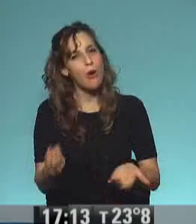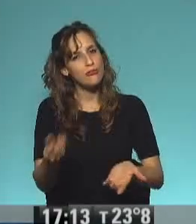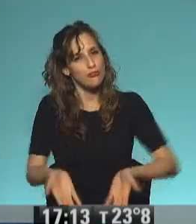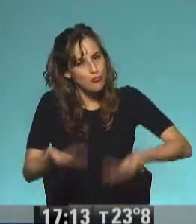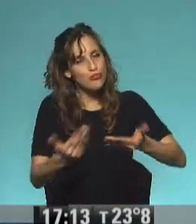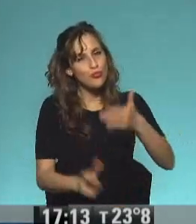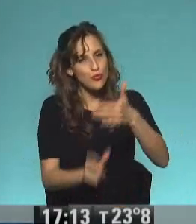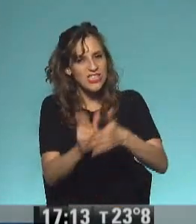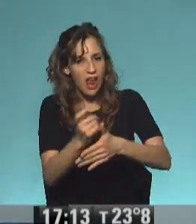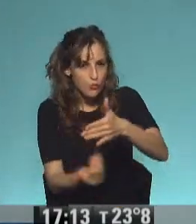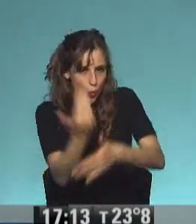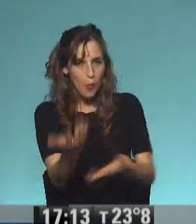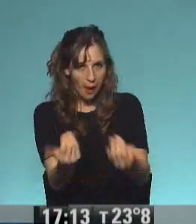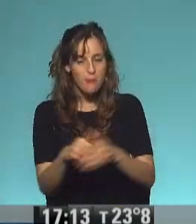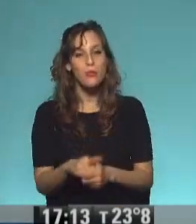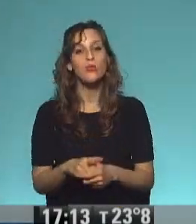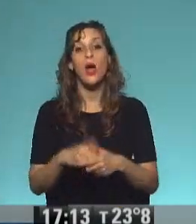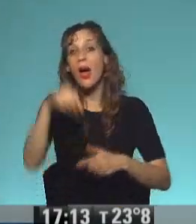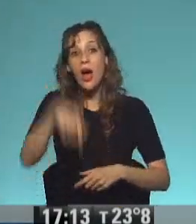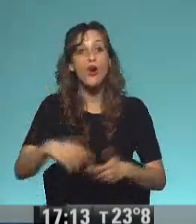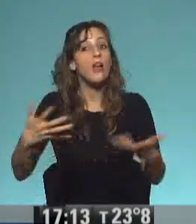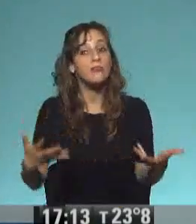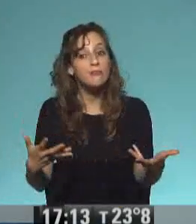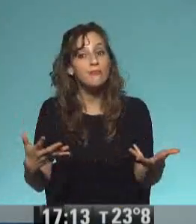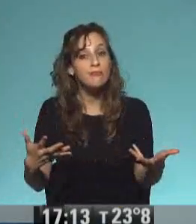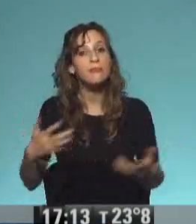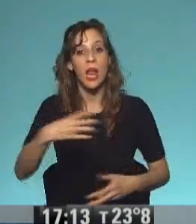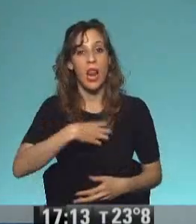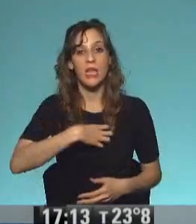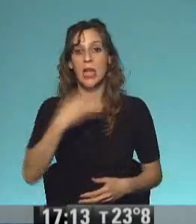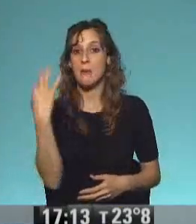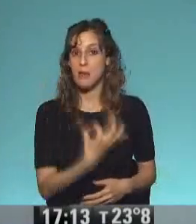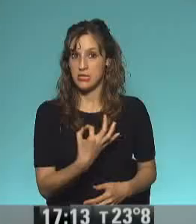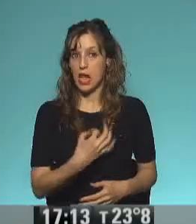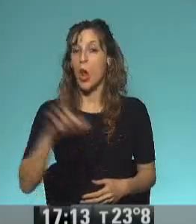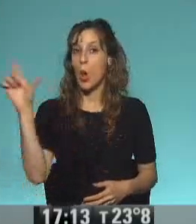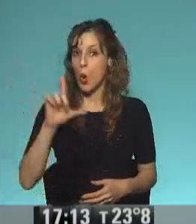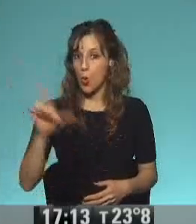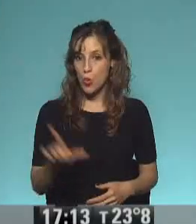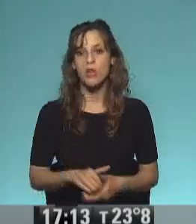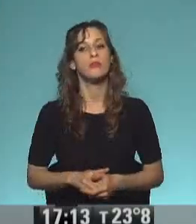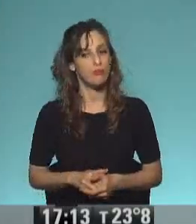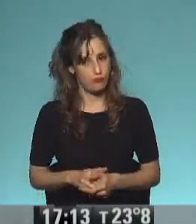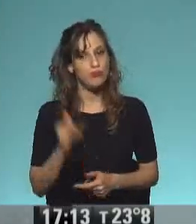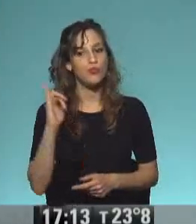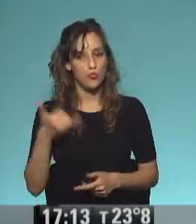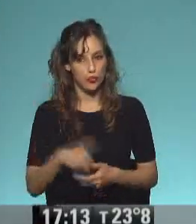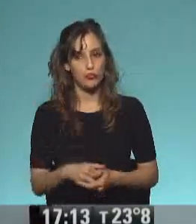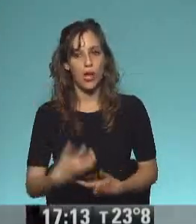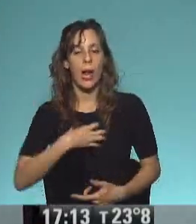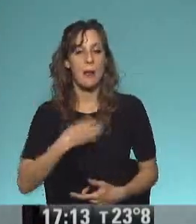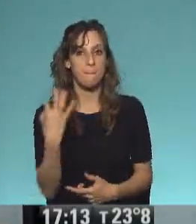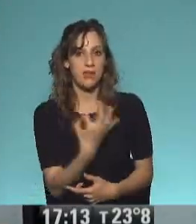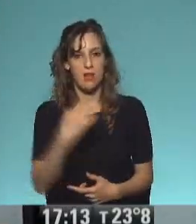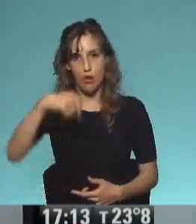vamos a seguir compartiendo por la pantalla de TV Pública. Pero ahora tenemos nuestra clase especial de los lunes. Exactamente. Estuvieron también pasando